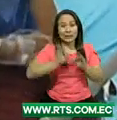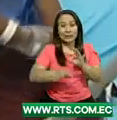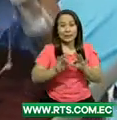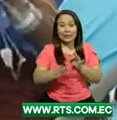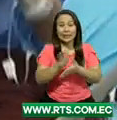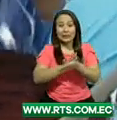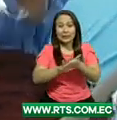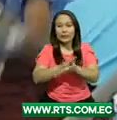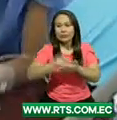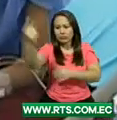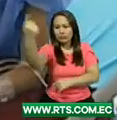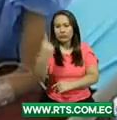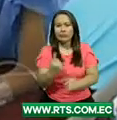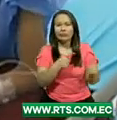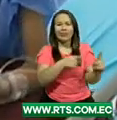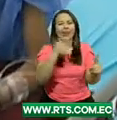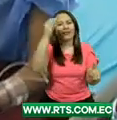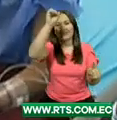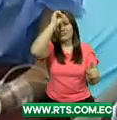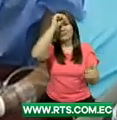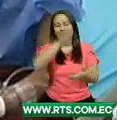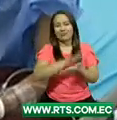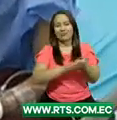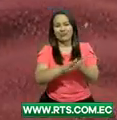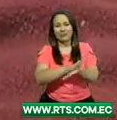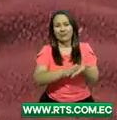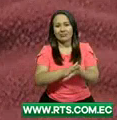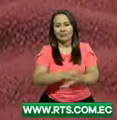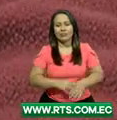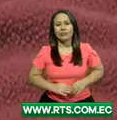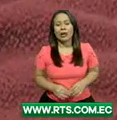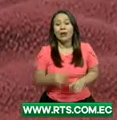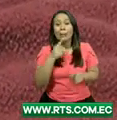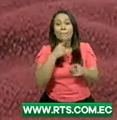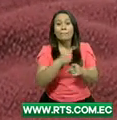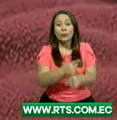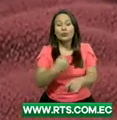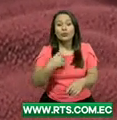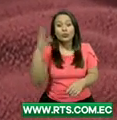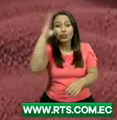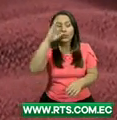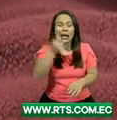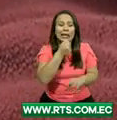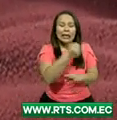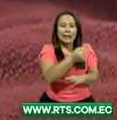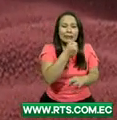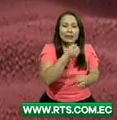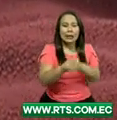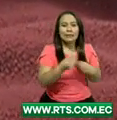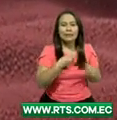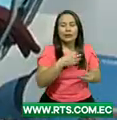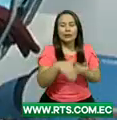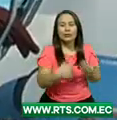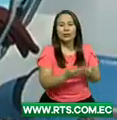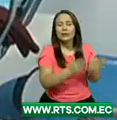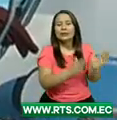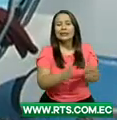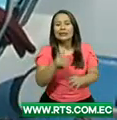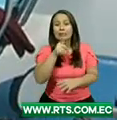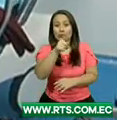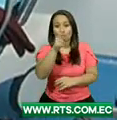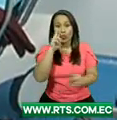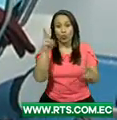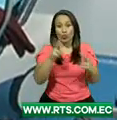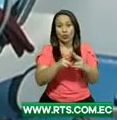lenguaje de señas el paciente no maneja el lenguaje de señas es por ello que por medio de este reportaje hacemos un llamado a las personas que no